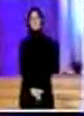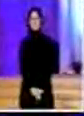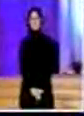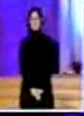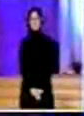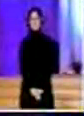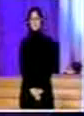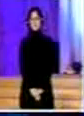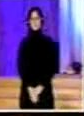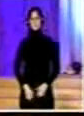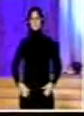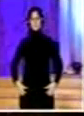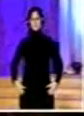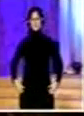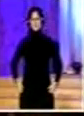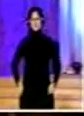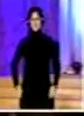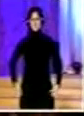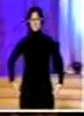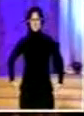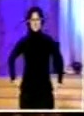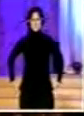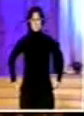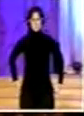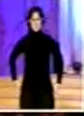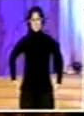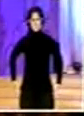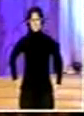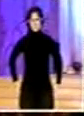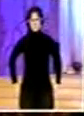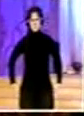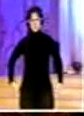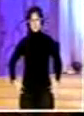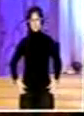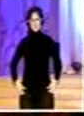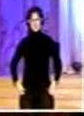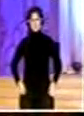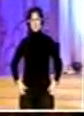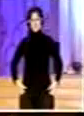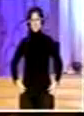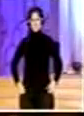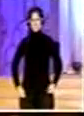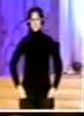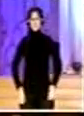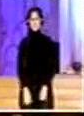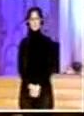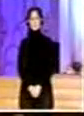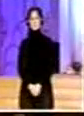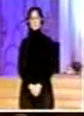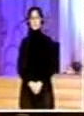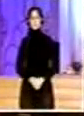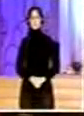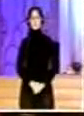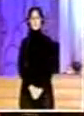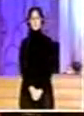Nos ha cogido a todos trincados. Pues mira, qué maravilla, ¿verdad? Lo que llevo reclamando muchos años, que las murgas, que sabiendo que su tarea es